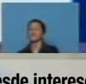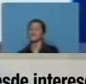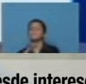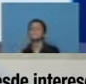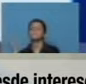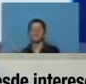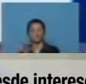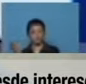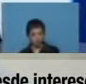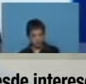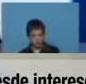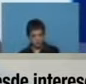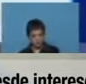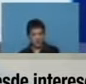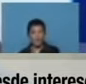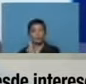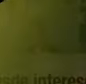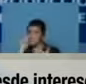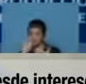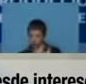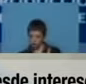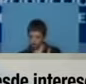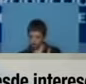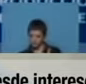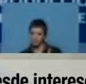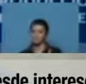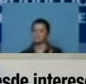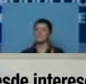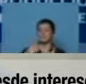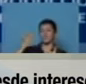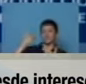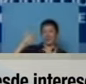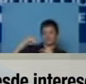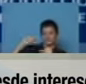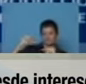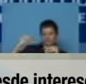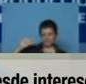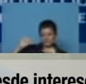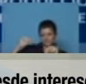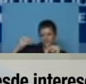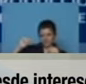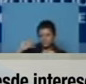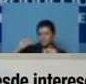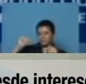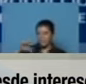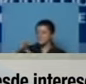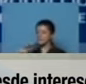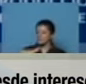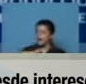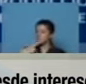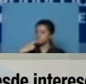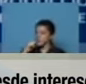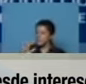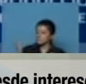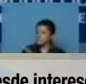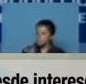producción y en materia de aumento de reservas. Veníamos declinando, veníamos con déficit energético y